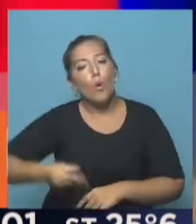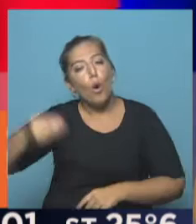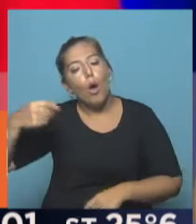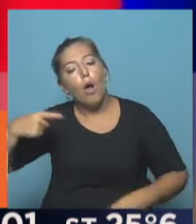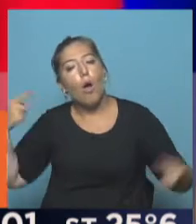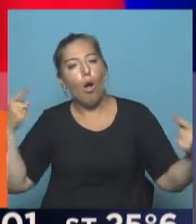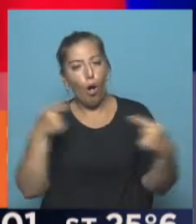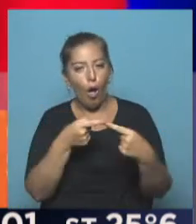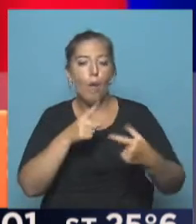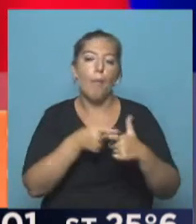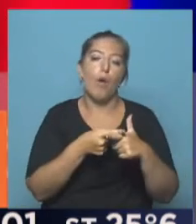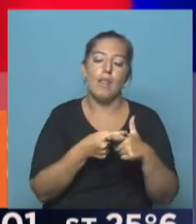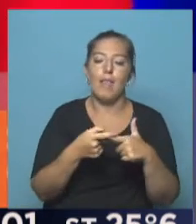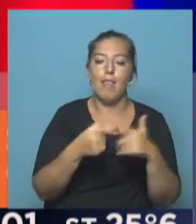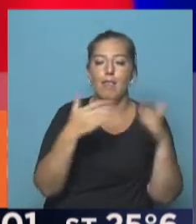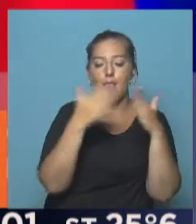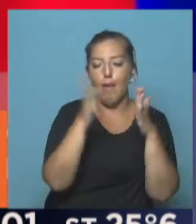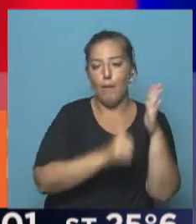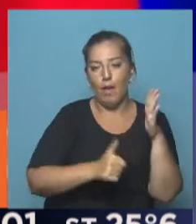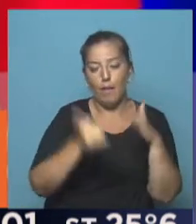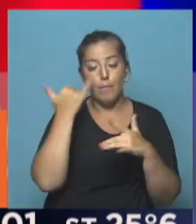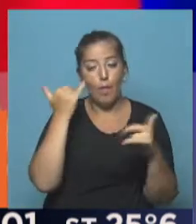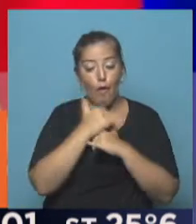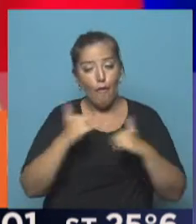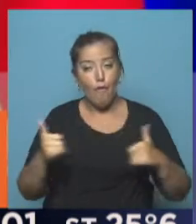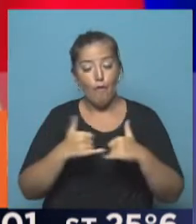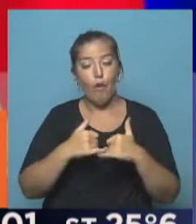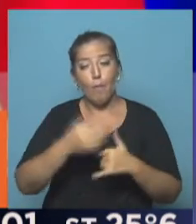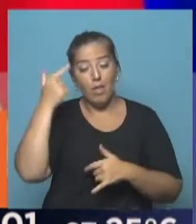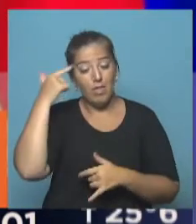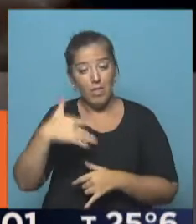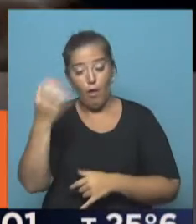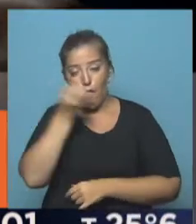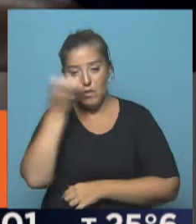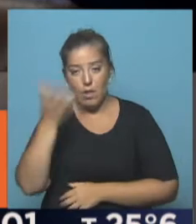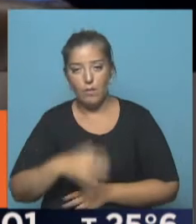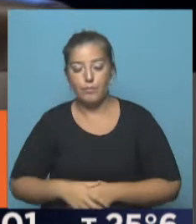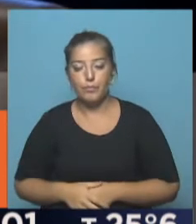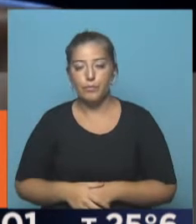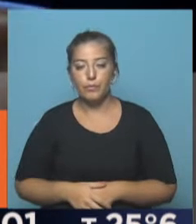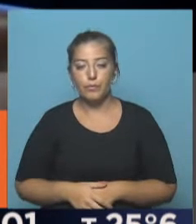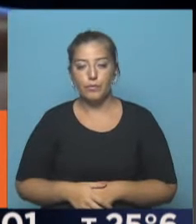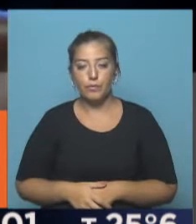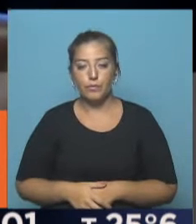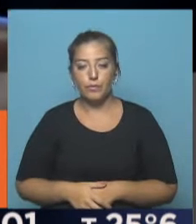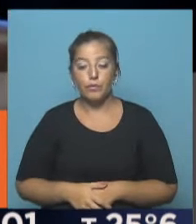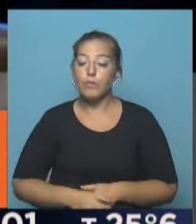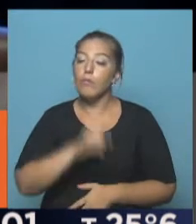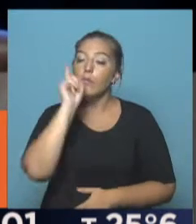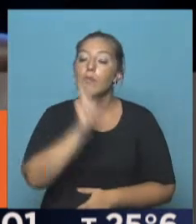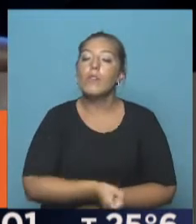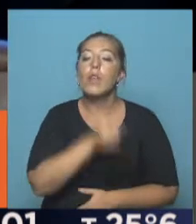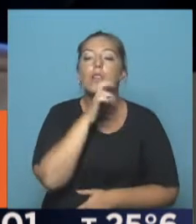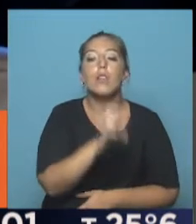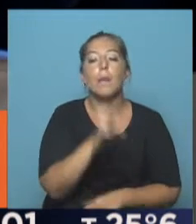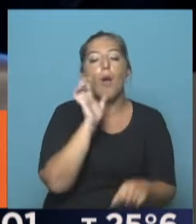contradicción con las políticas de la Casa Blanca y los informes de inteligencia oficiales. Apenas fue nombrado por Donald Trump como